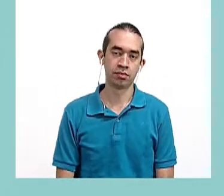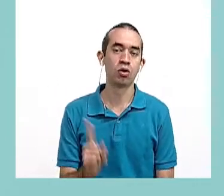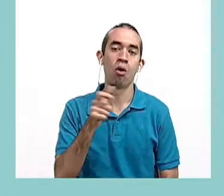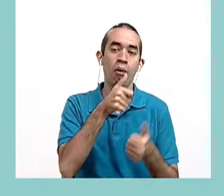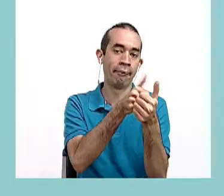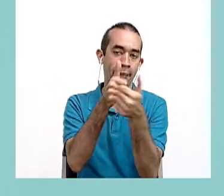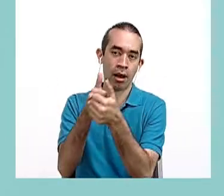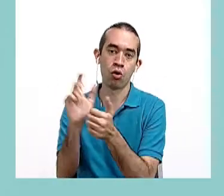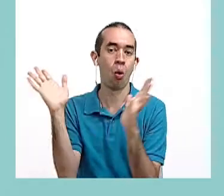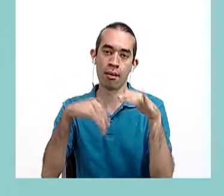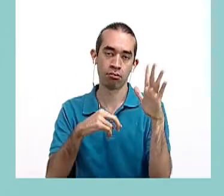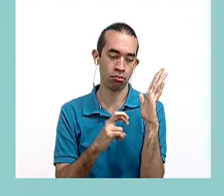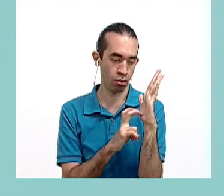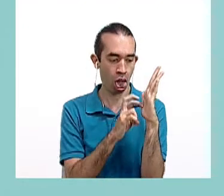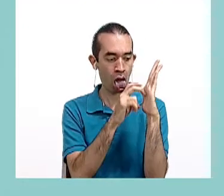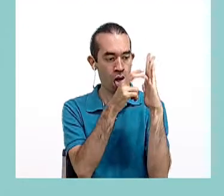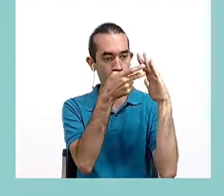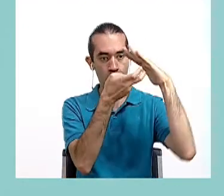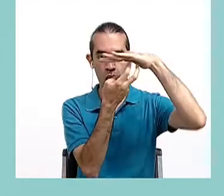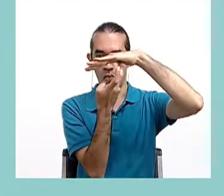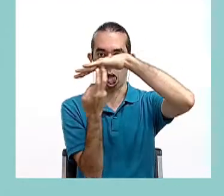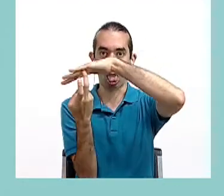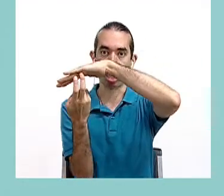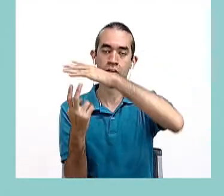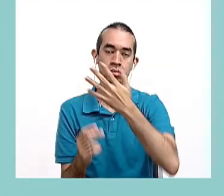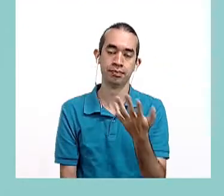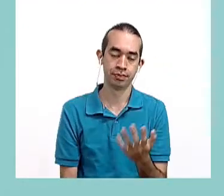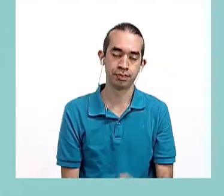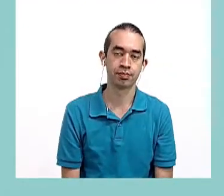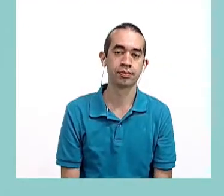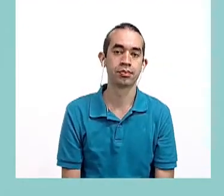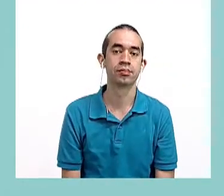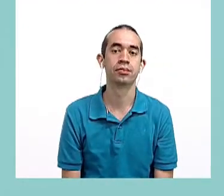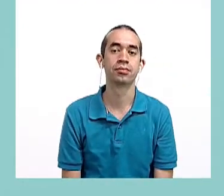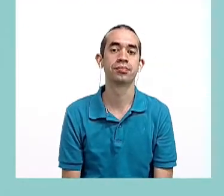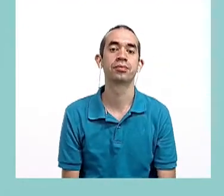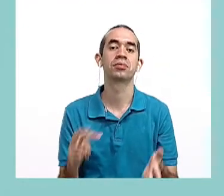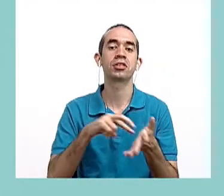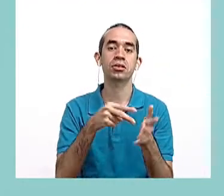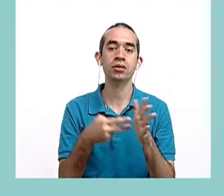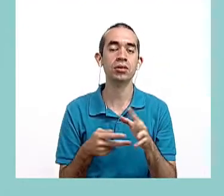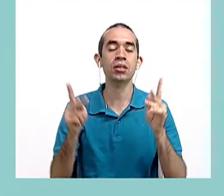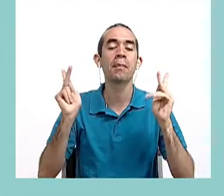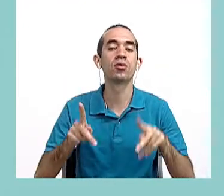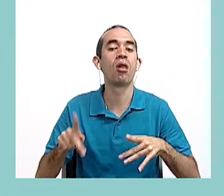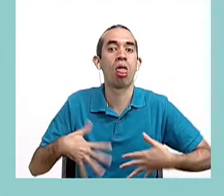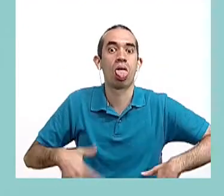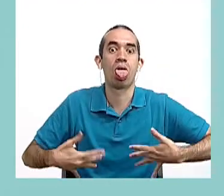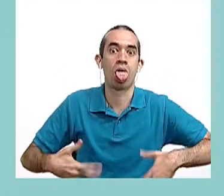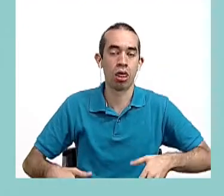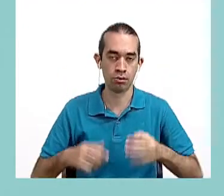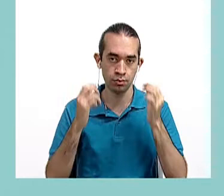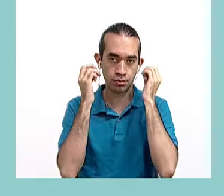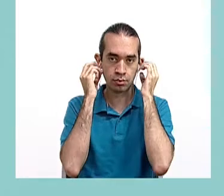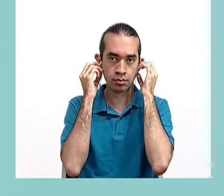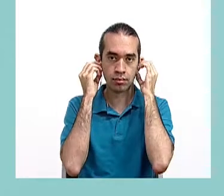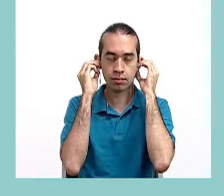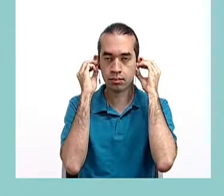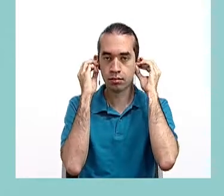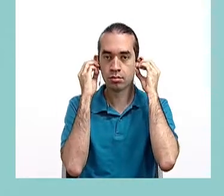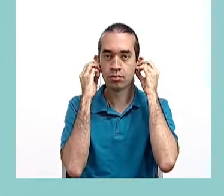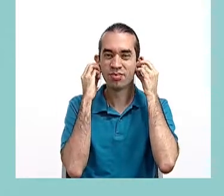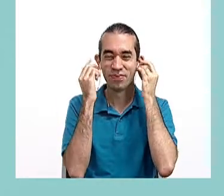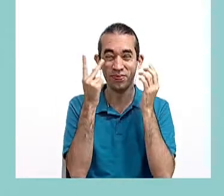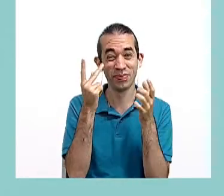literal. Es una imagen para expresar qué tan nerviosa está la persona. Vean cómo nos valemos